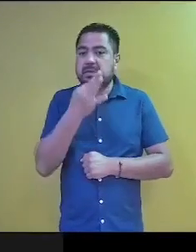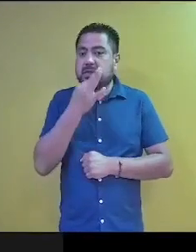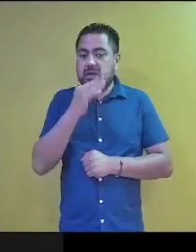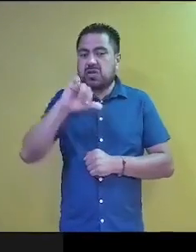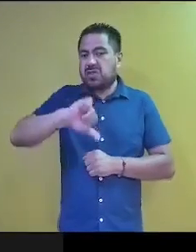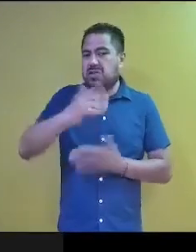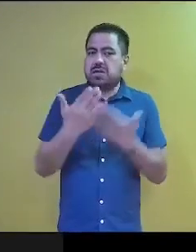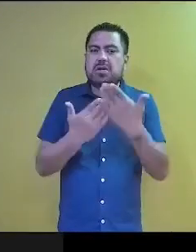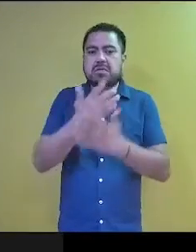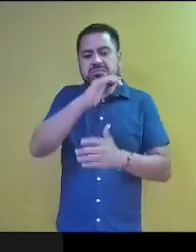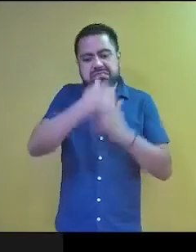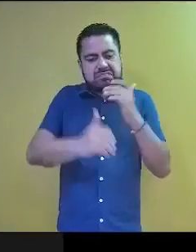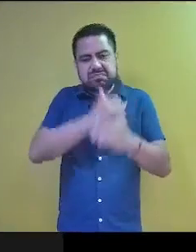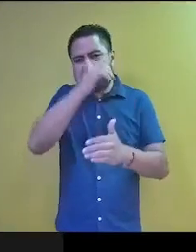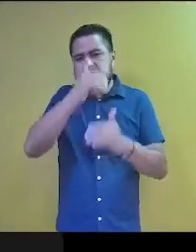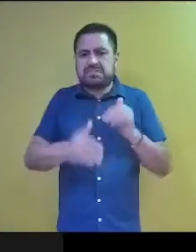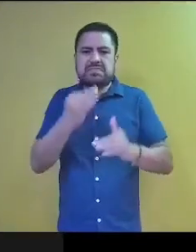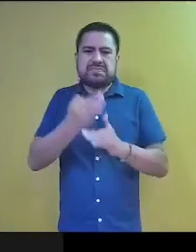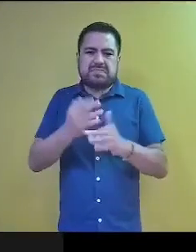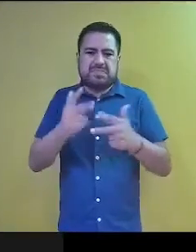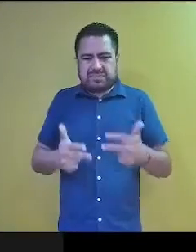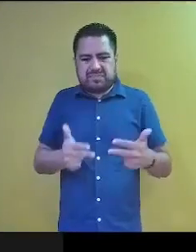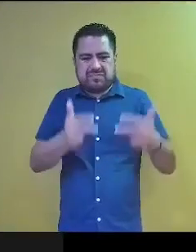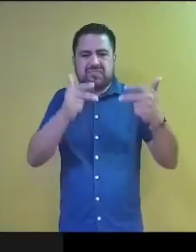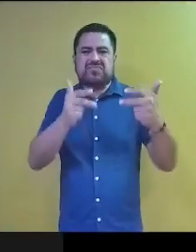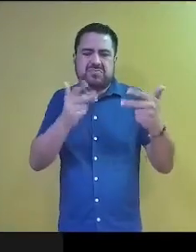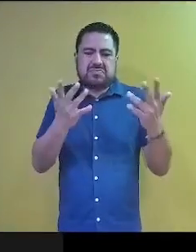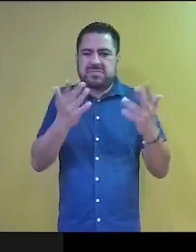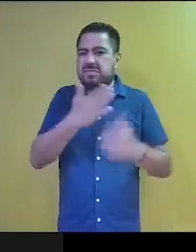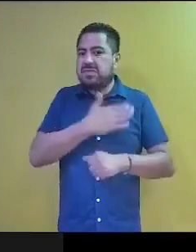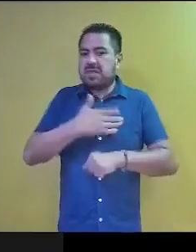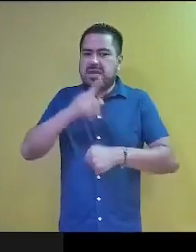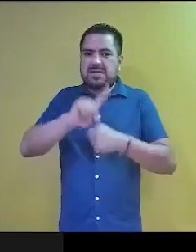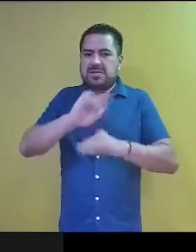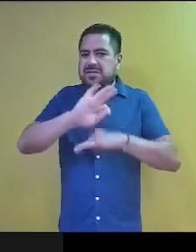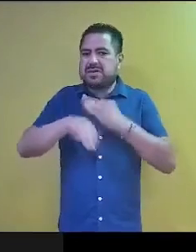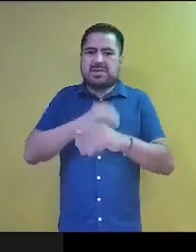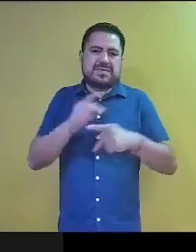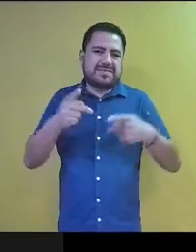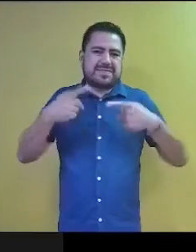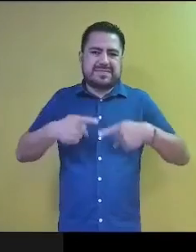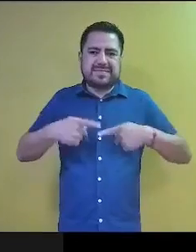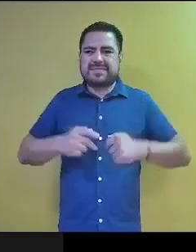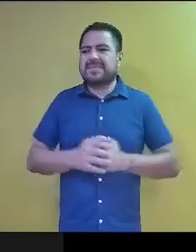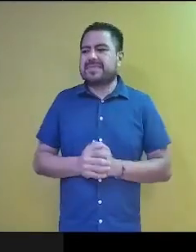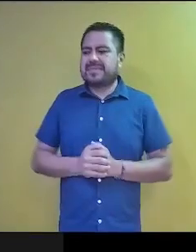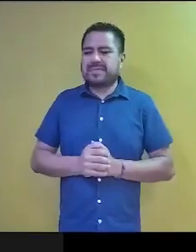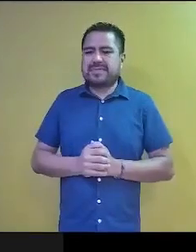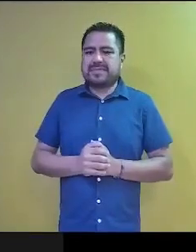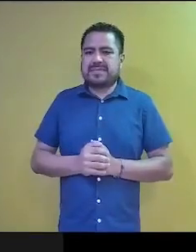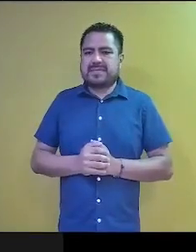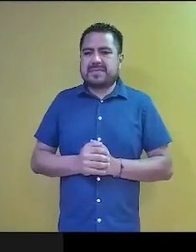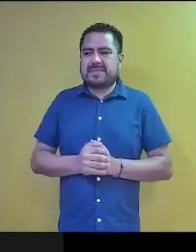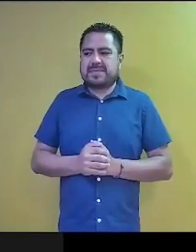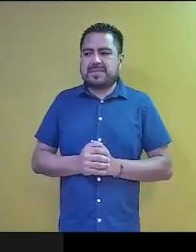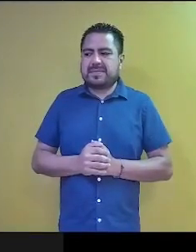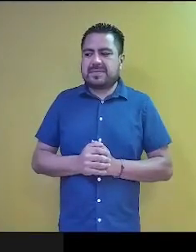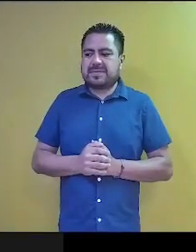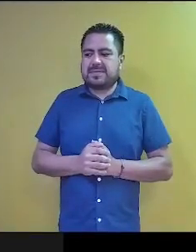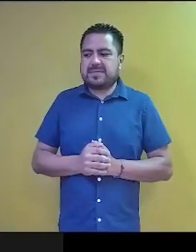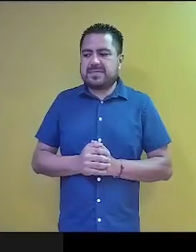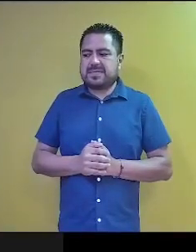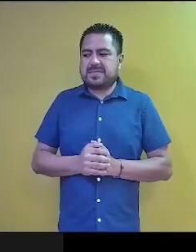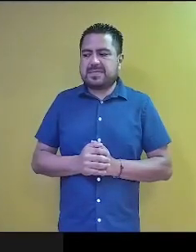10:27, se declara concluida la sesión. Buenos días a todas y a todos. Buenos días, hasta luego. Hasta luego.